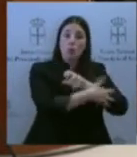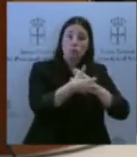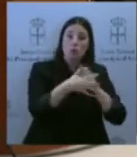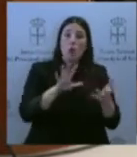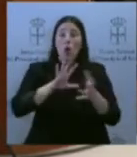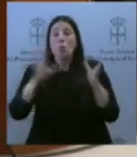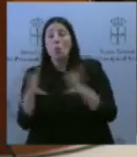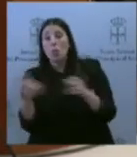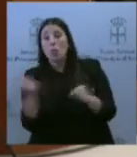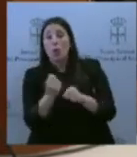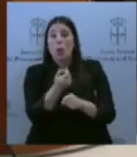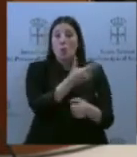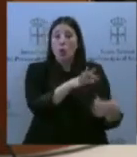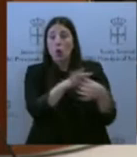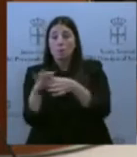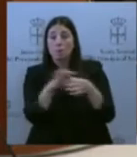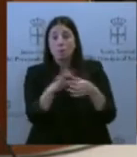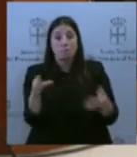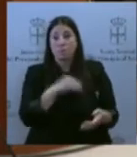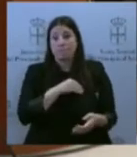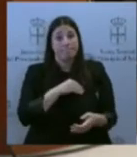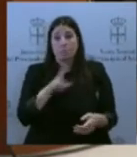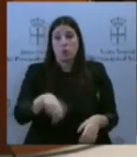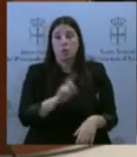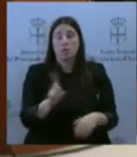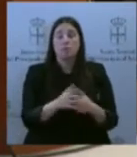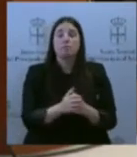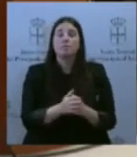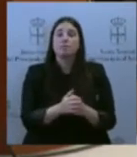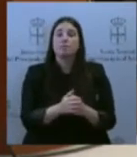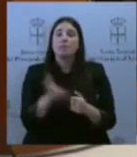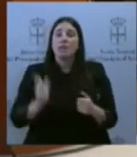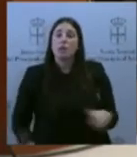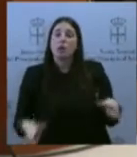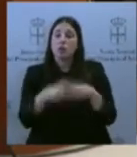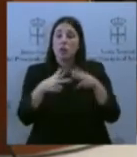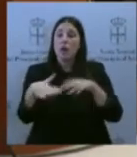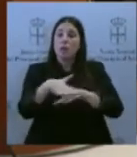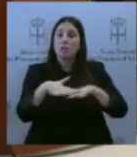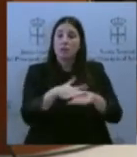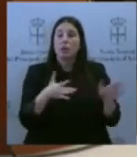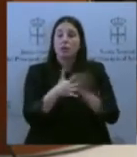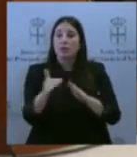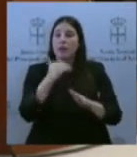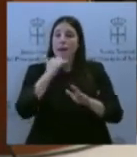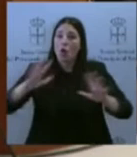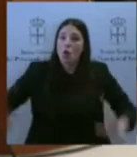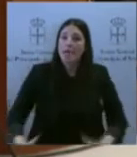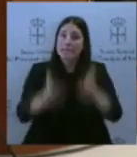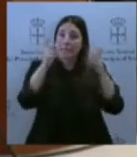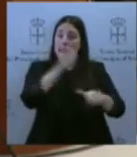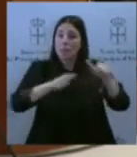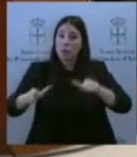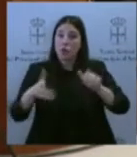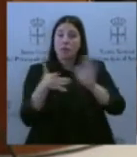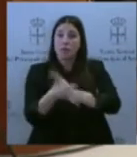desgraciadamente no es así. El salario social básico no es un barco que rescate a la gente de la provitud para llevarlo a la orilla de la abundancia. Y